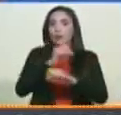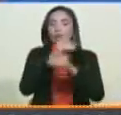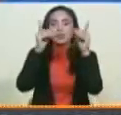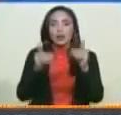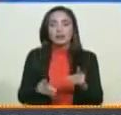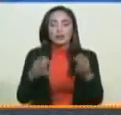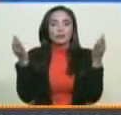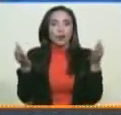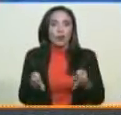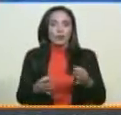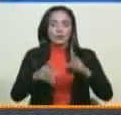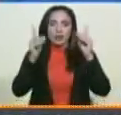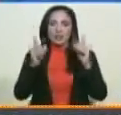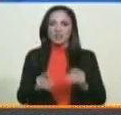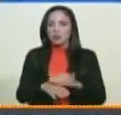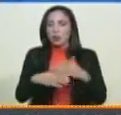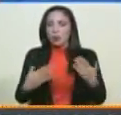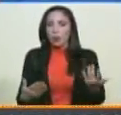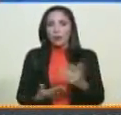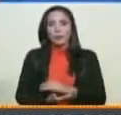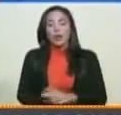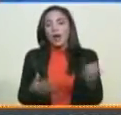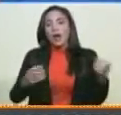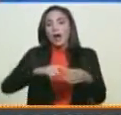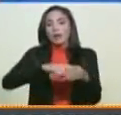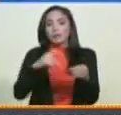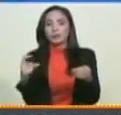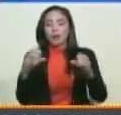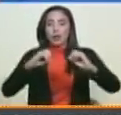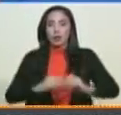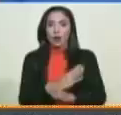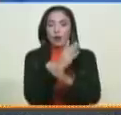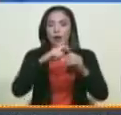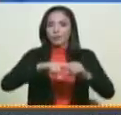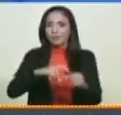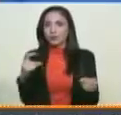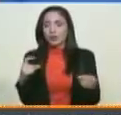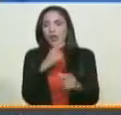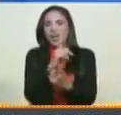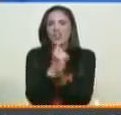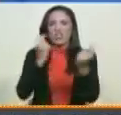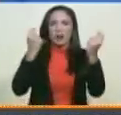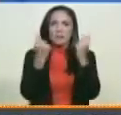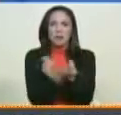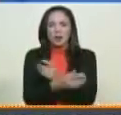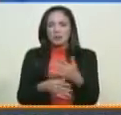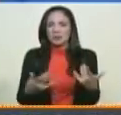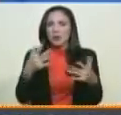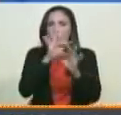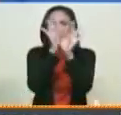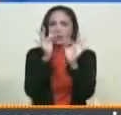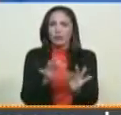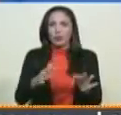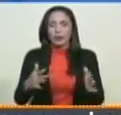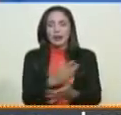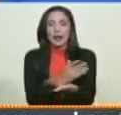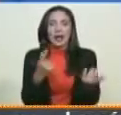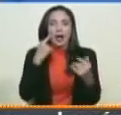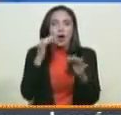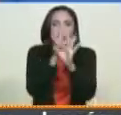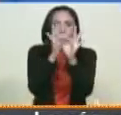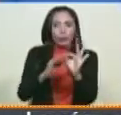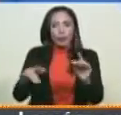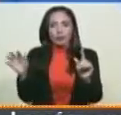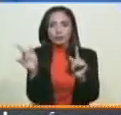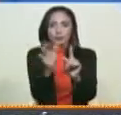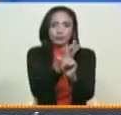decisión trascendental, que fue retirarnos de esta organización que se había convertido definitivamente en un instrumento